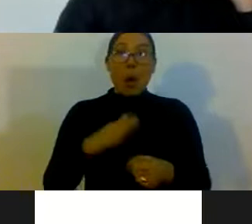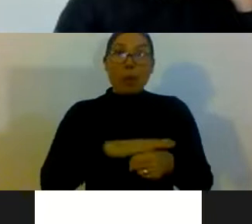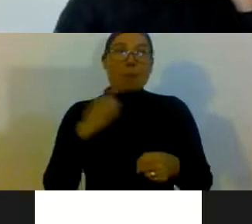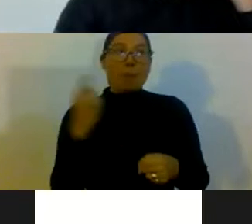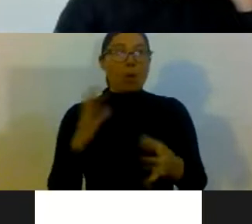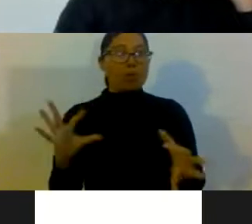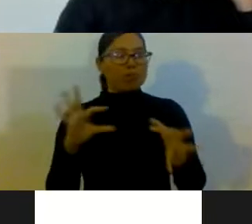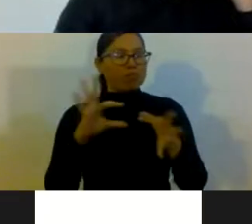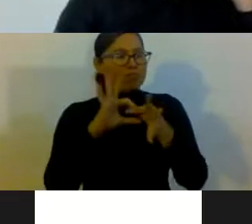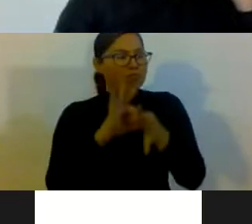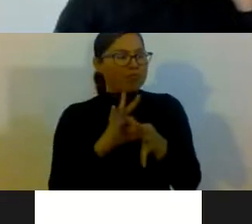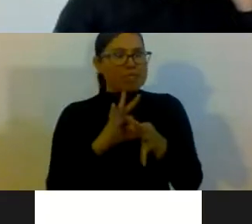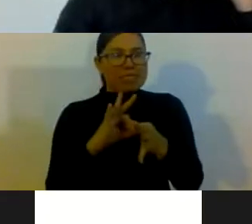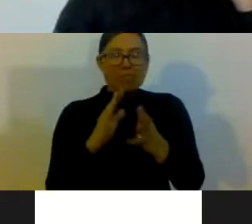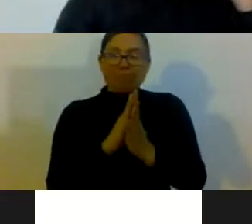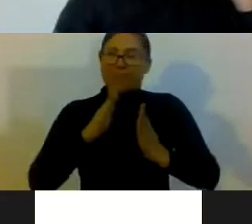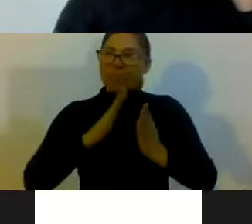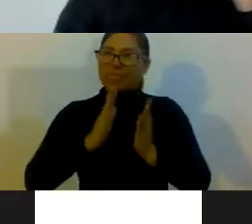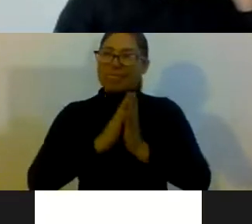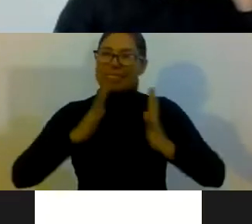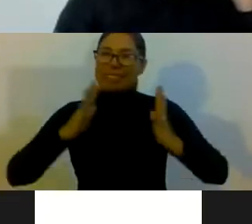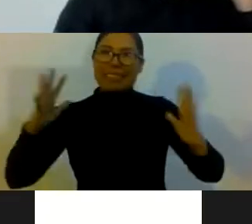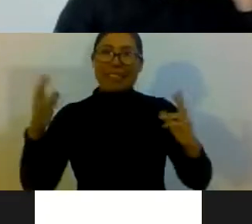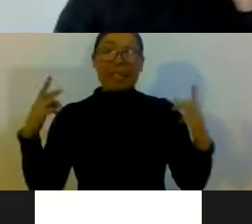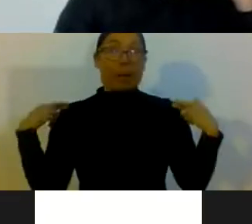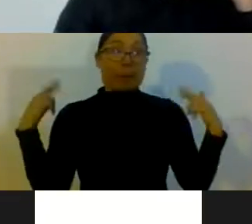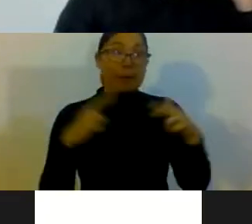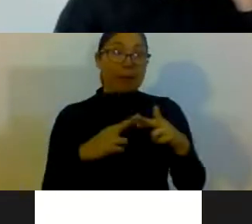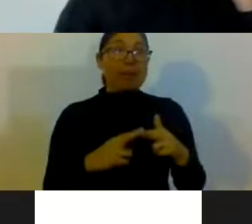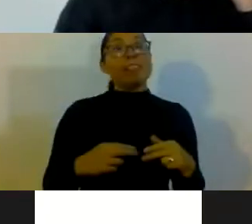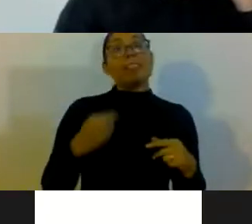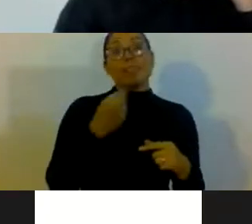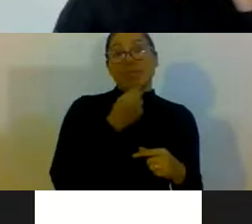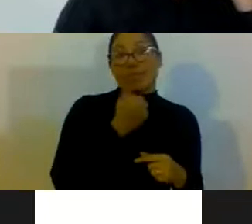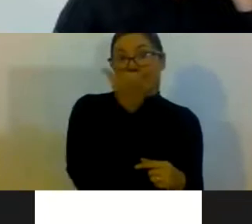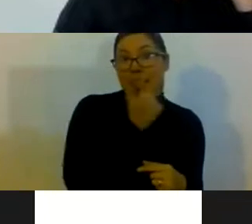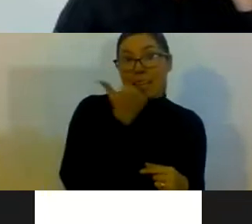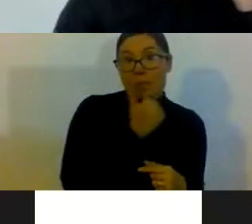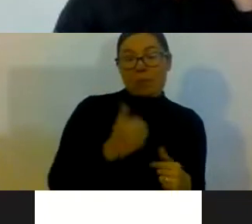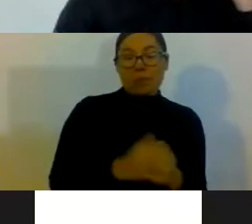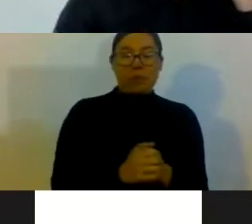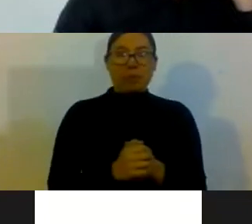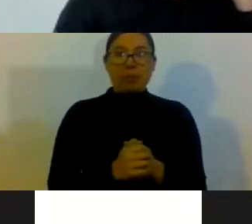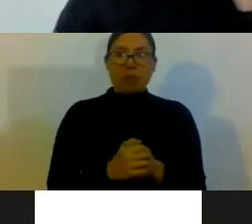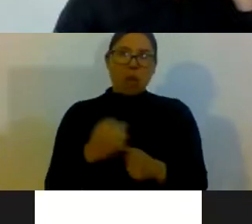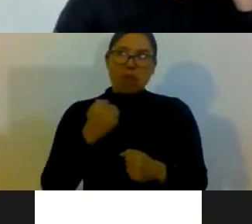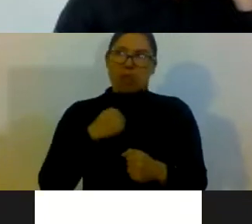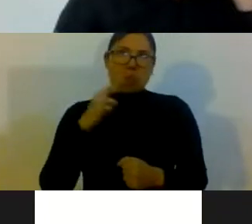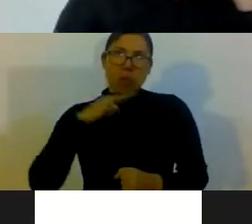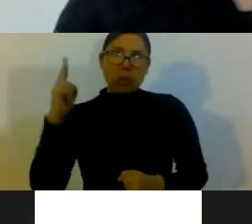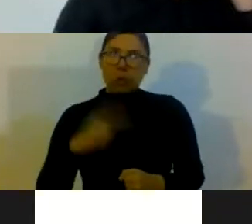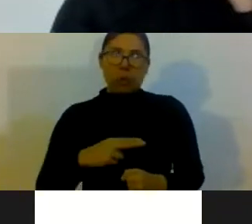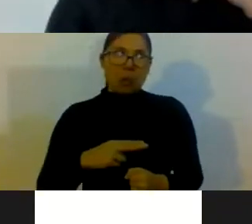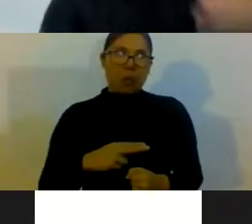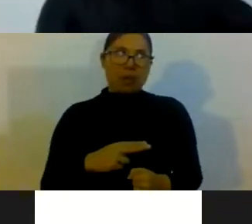me sirvió mucho para saber, no me ha llegado un tipo de situaciones así, pero